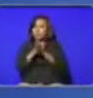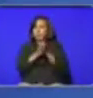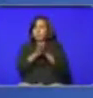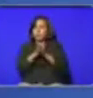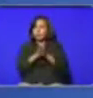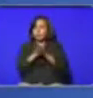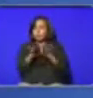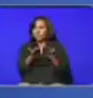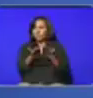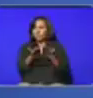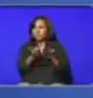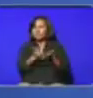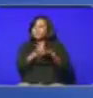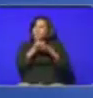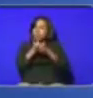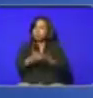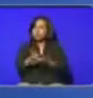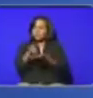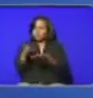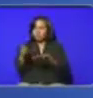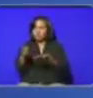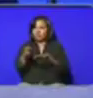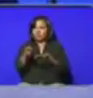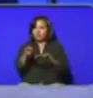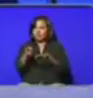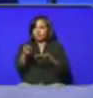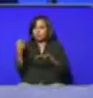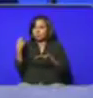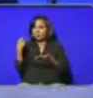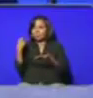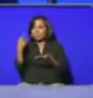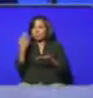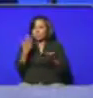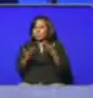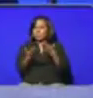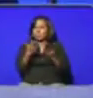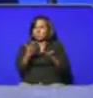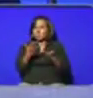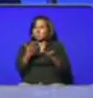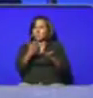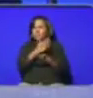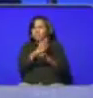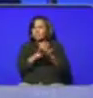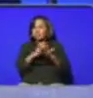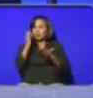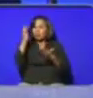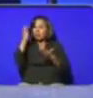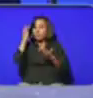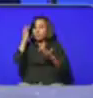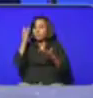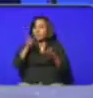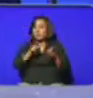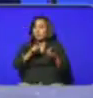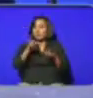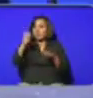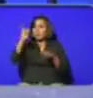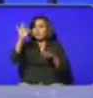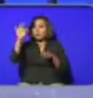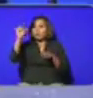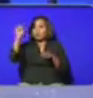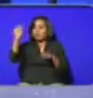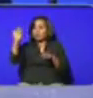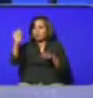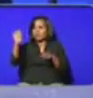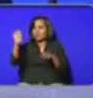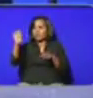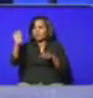frutos. Sí, don Oscar, ¿usted no le preocupa que sea el ICSE una competencia, le quite clientes al final también? Estudiantes, hablamos de estudiantes, ¿no?